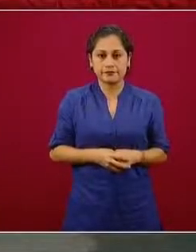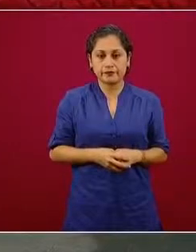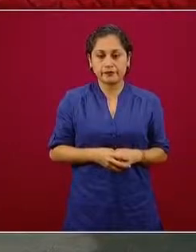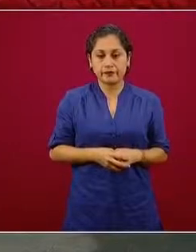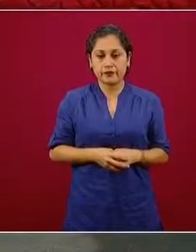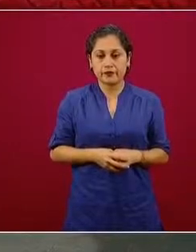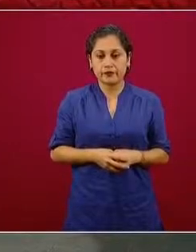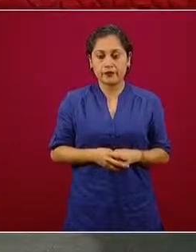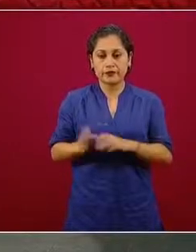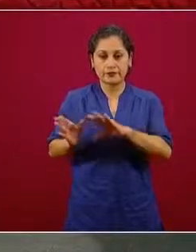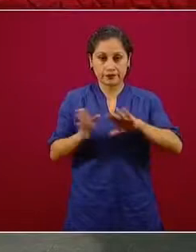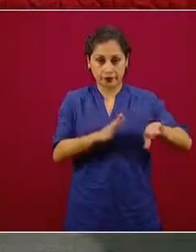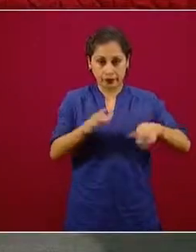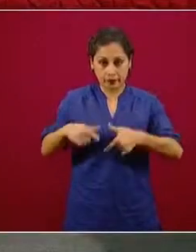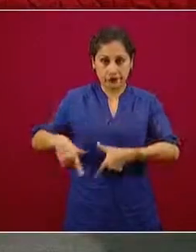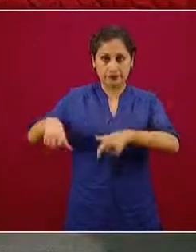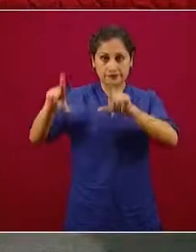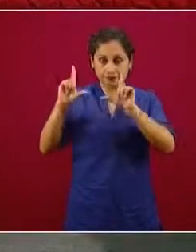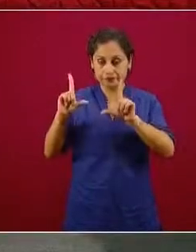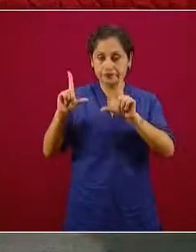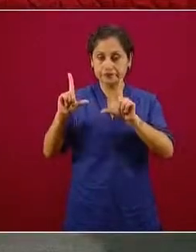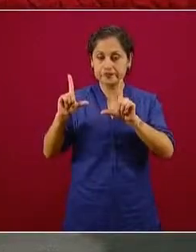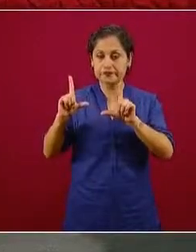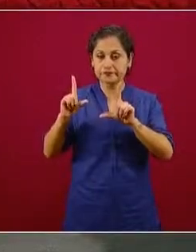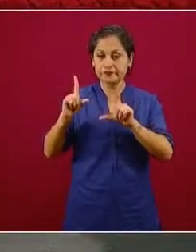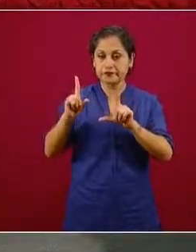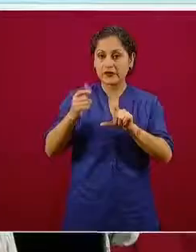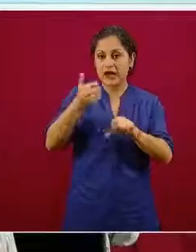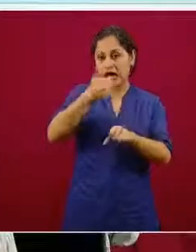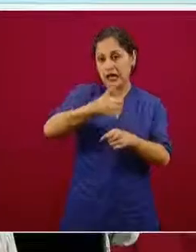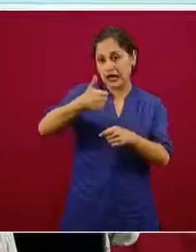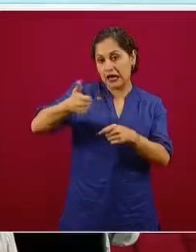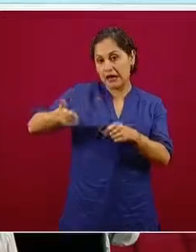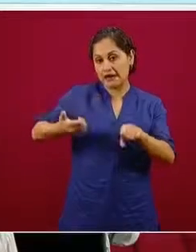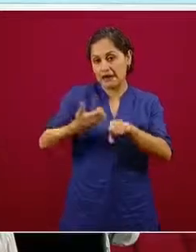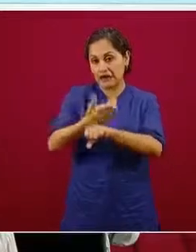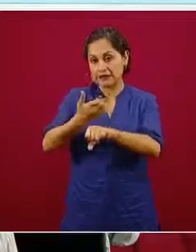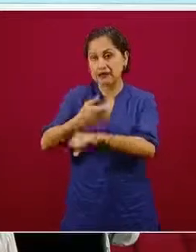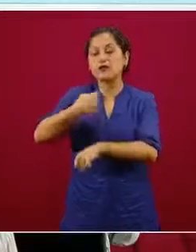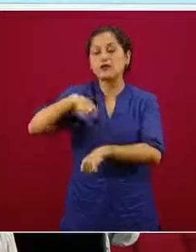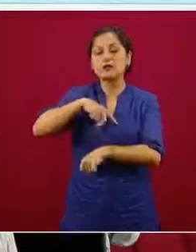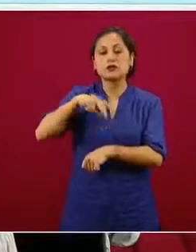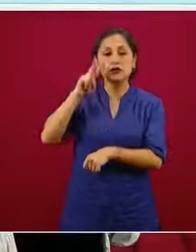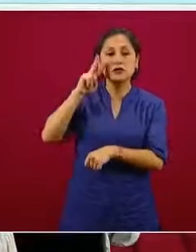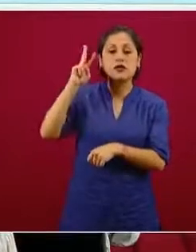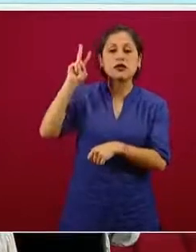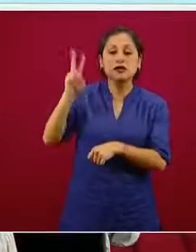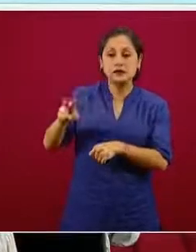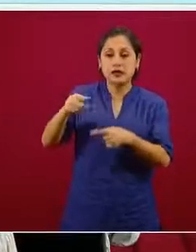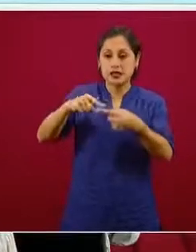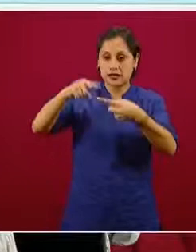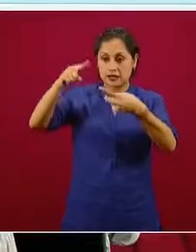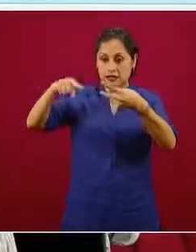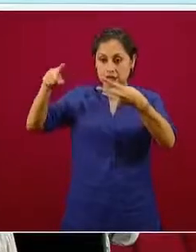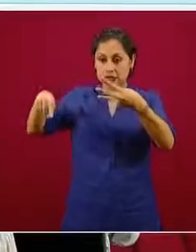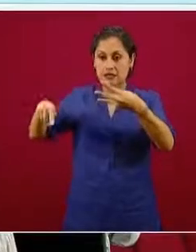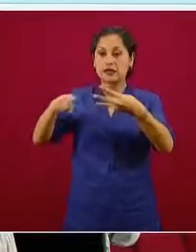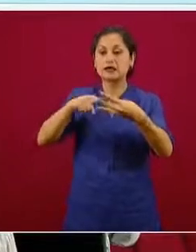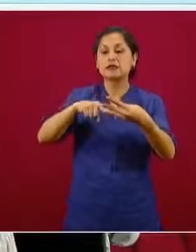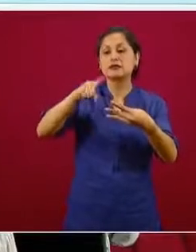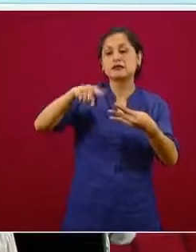Y en cada uno de estos casos vamos a ver 3 curvas: la de casos nuevos identificados en la comunidad, es la primera; la